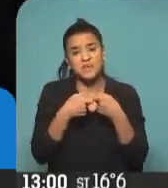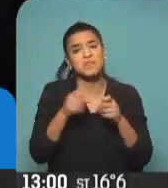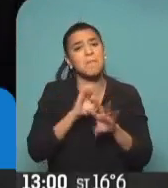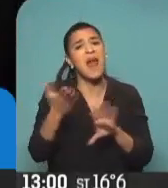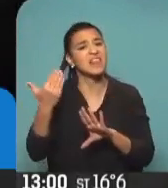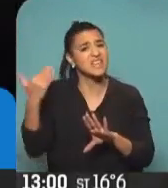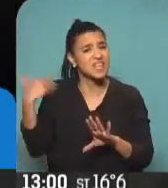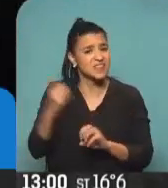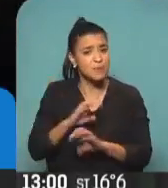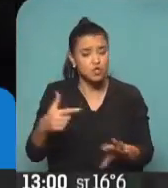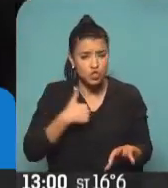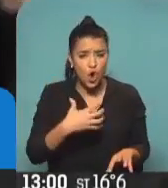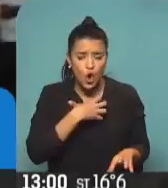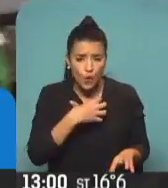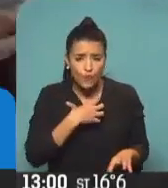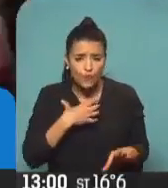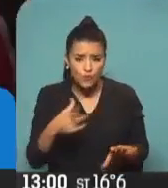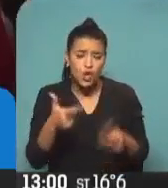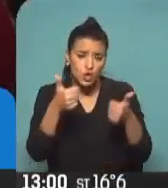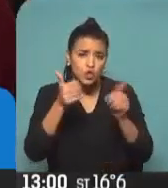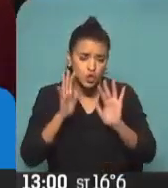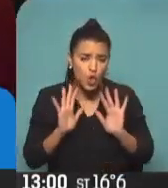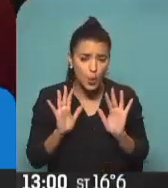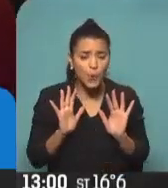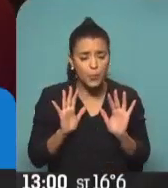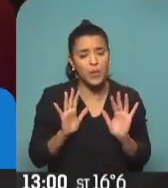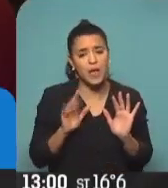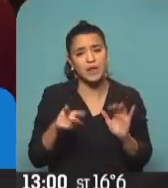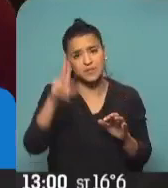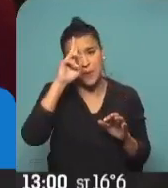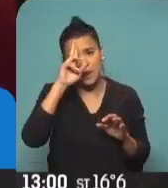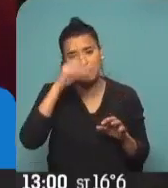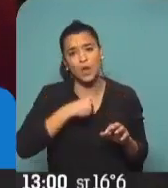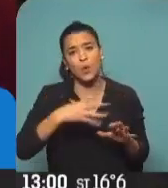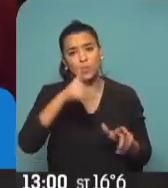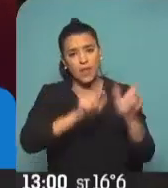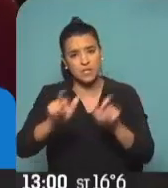antecedentes, pero bueno, yo confío en que va a estar todo bien y que se va a respetar la voluntad de la gente.